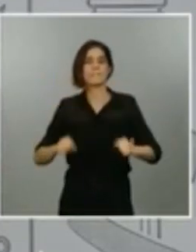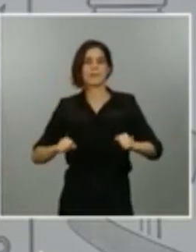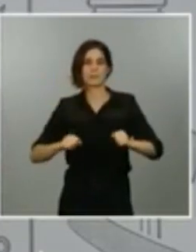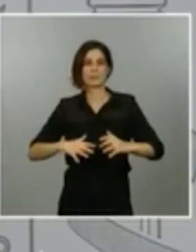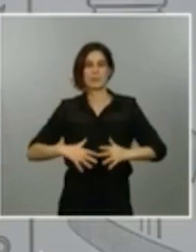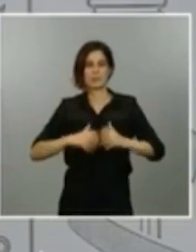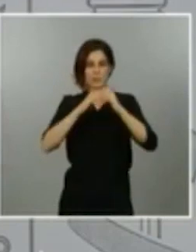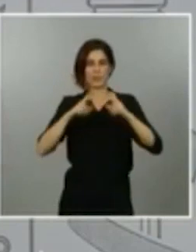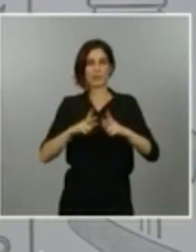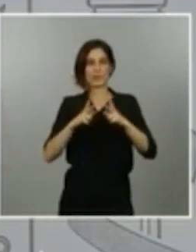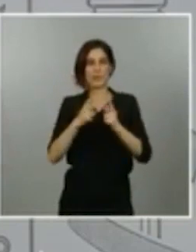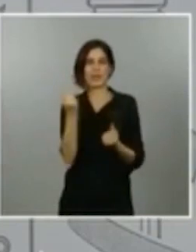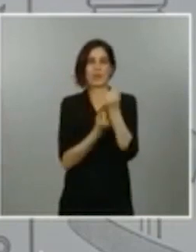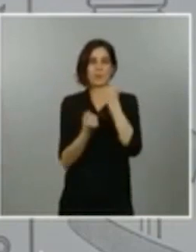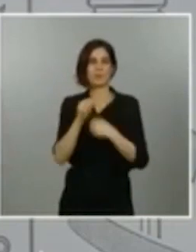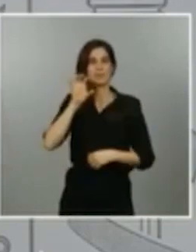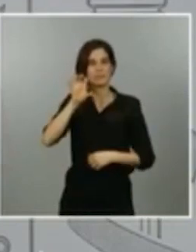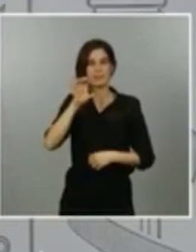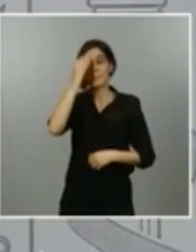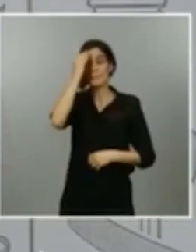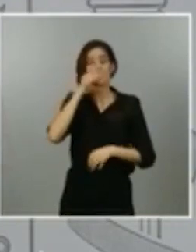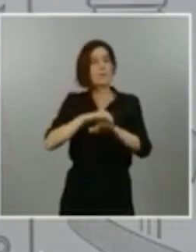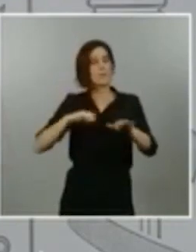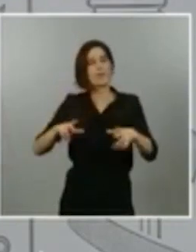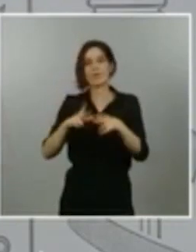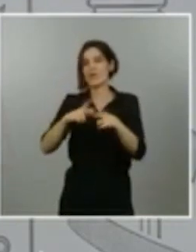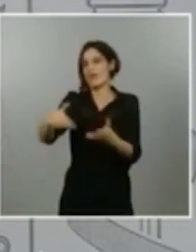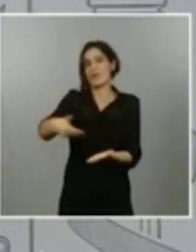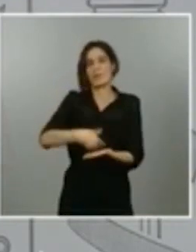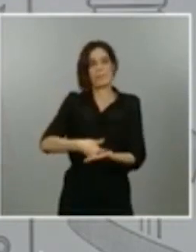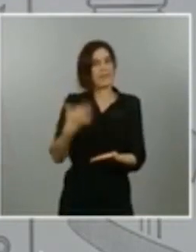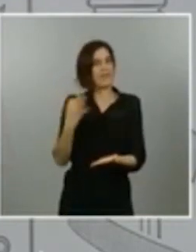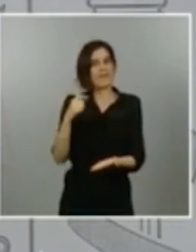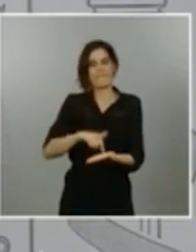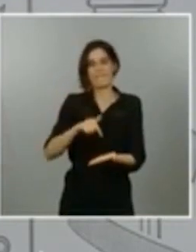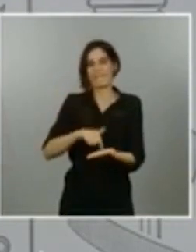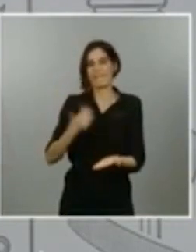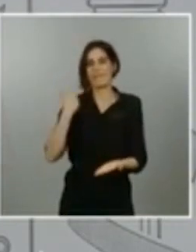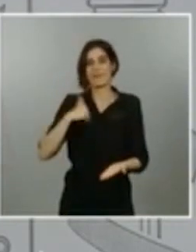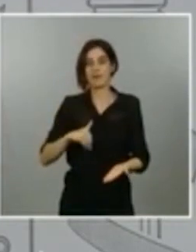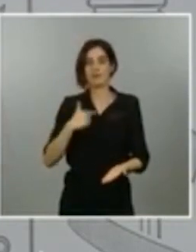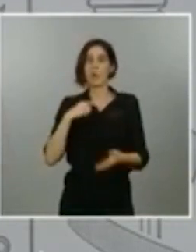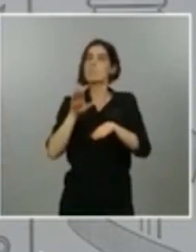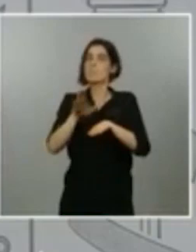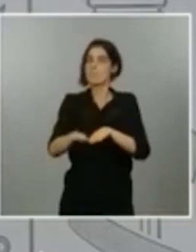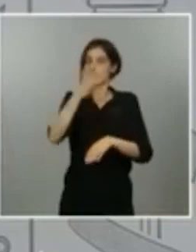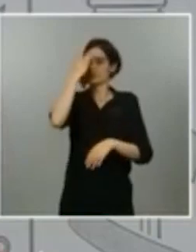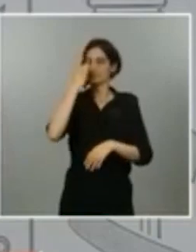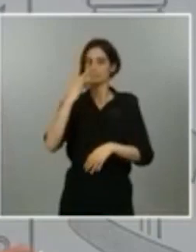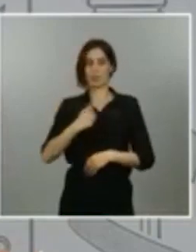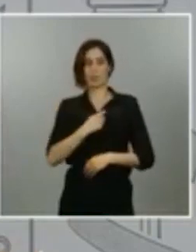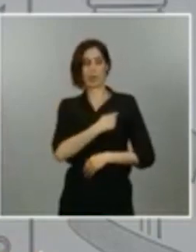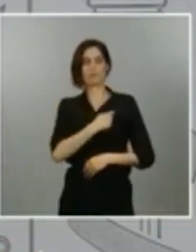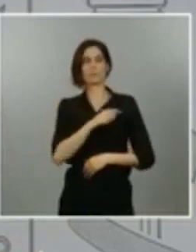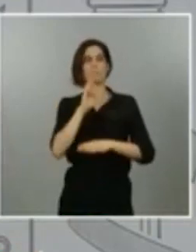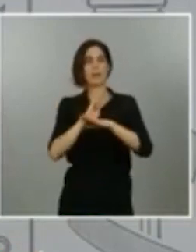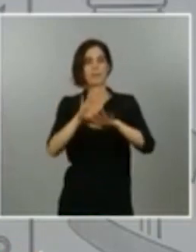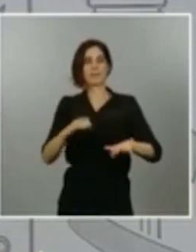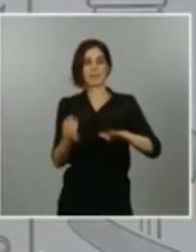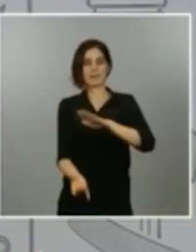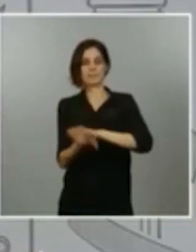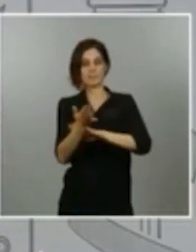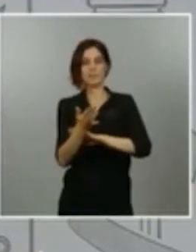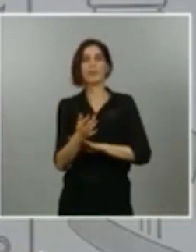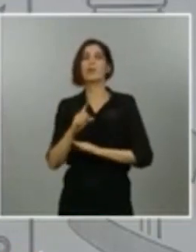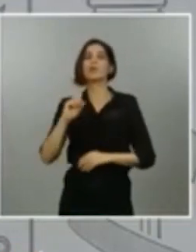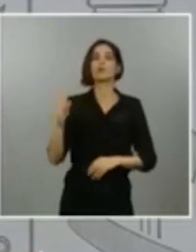manifestación feminista el 14 de marzo lo que se hace es un salto cualitativo en el que ya se le conceden poderes al presidente del gobierno para que anule parte de